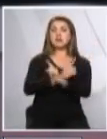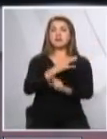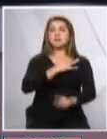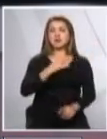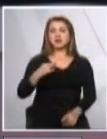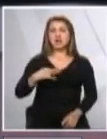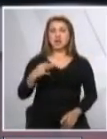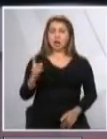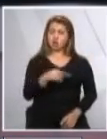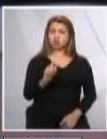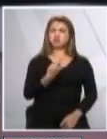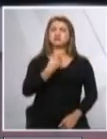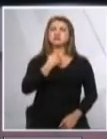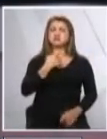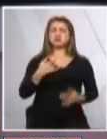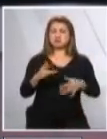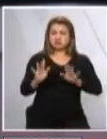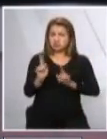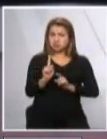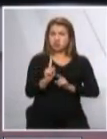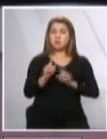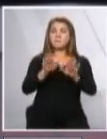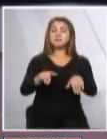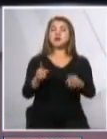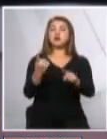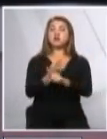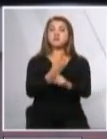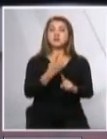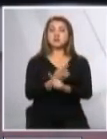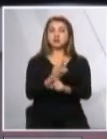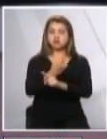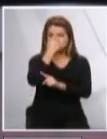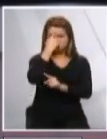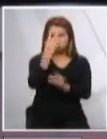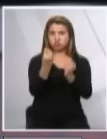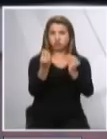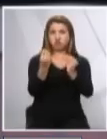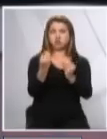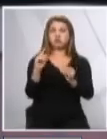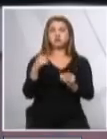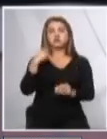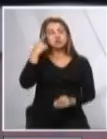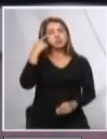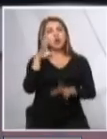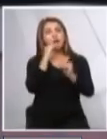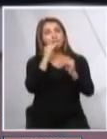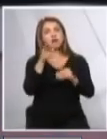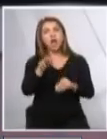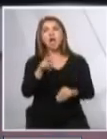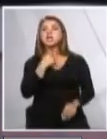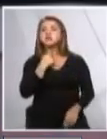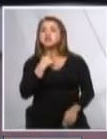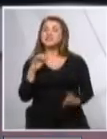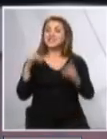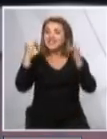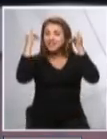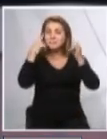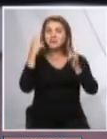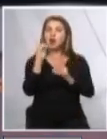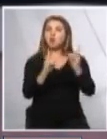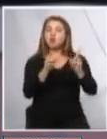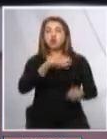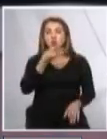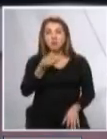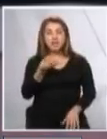no compete. Es la típica conversación torpe, ¿no?, en que uno cae siempre. Es interesante, entretenida, pero hacer estos